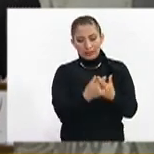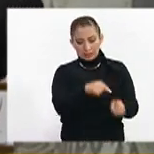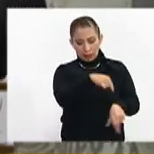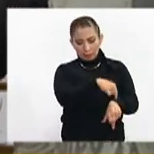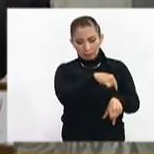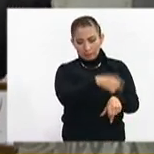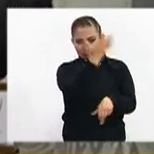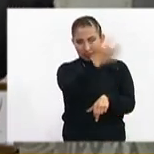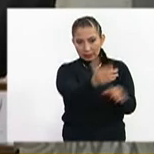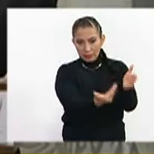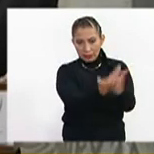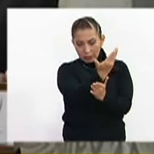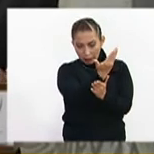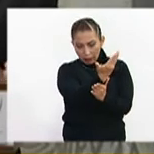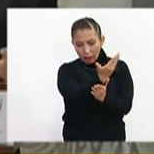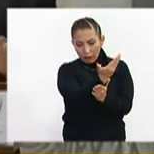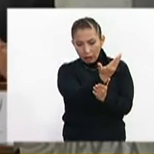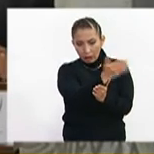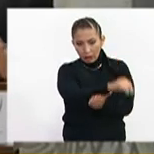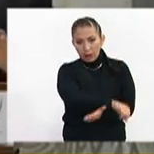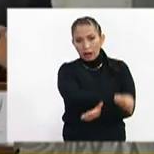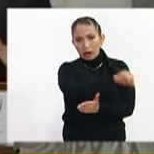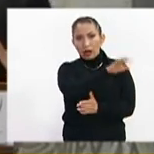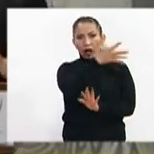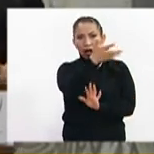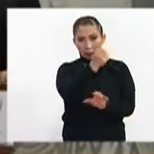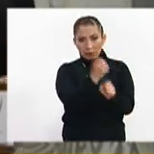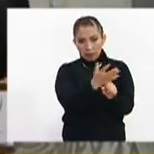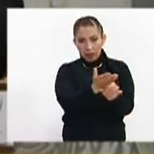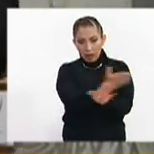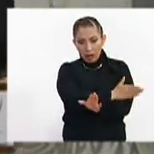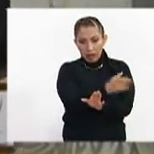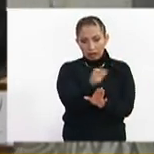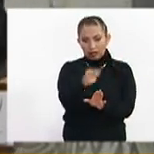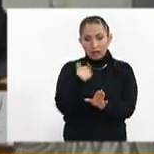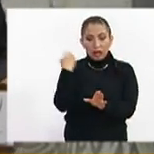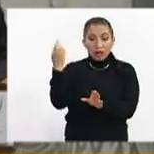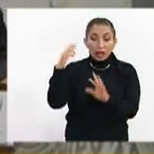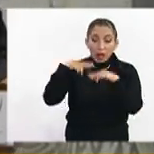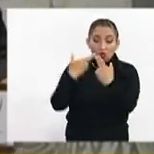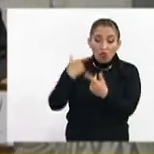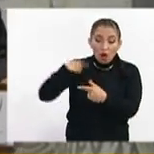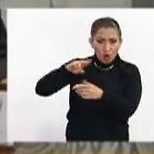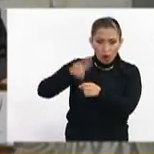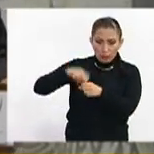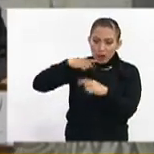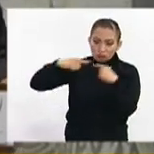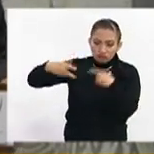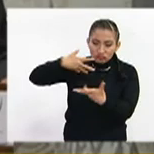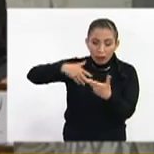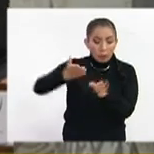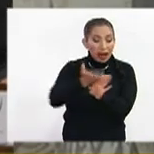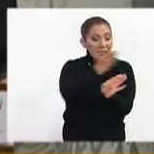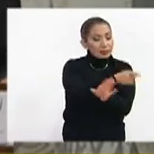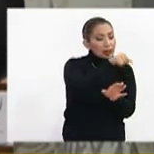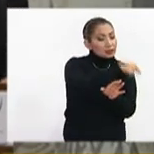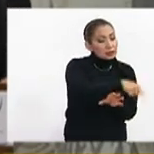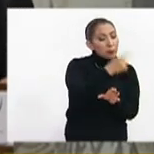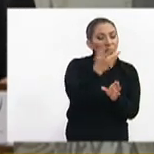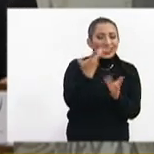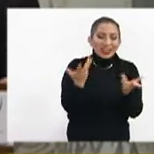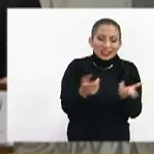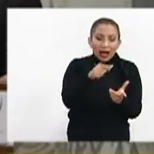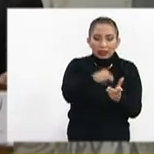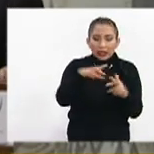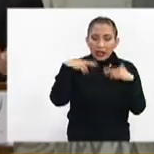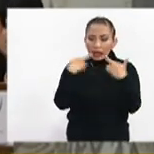a las 10 de la mañana, más temprano de cualquier sesión ordinaria, porque esperamos que sea